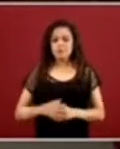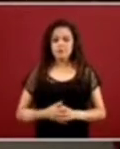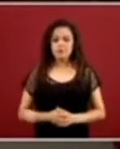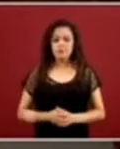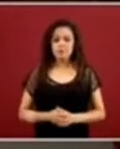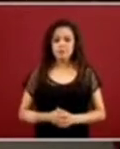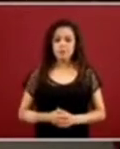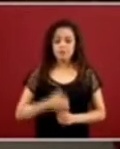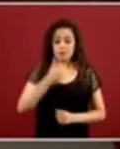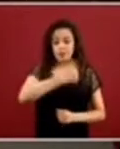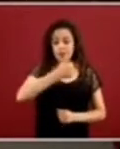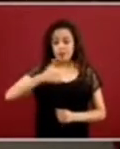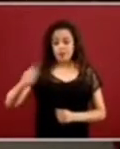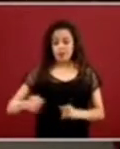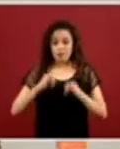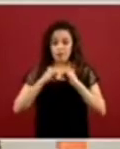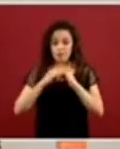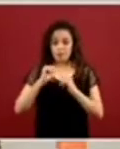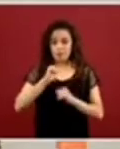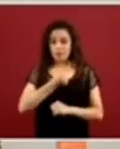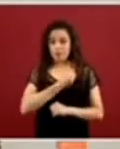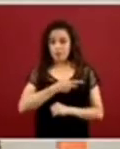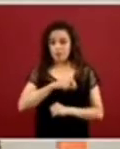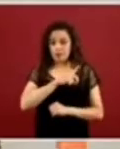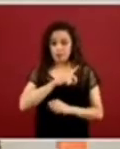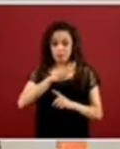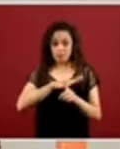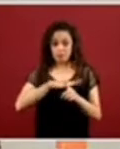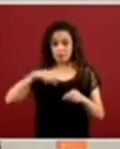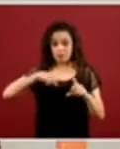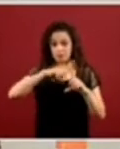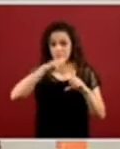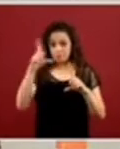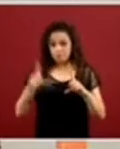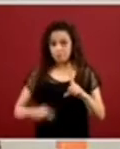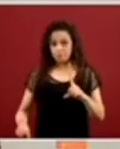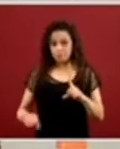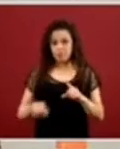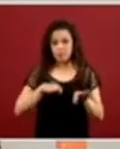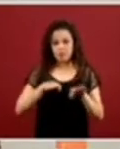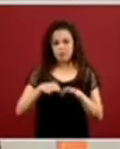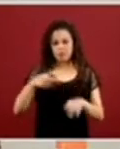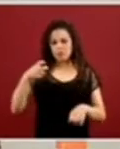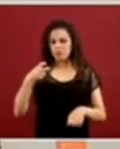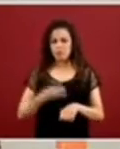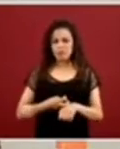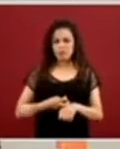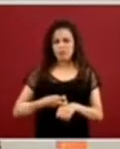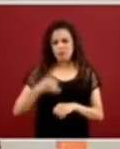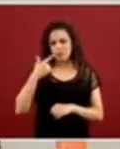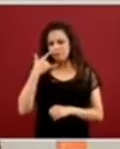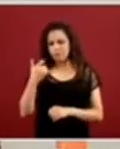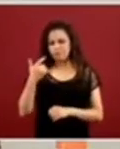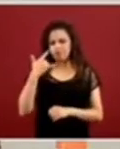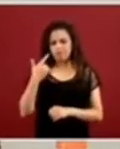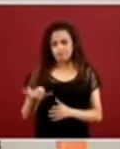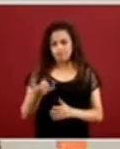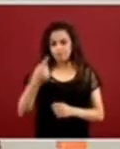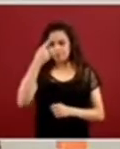las instituciones de salud pública de nuestro país estamos en un esfuerzo por nuestra